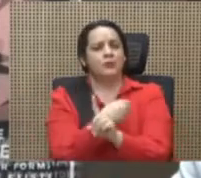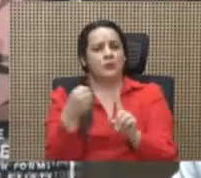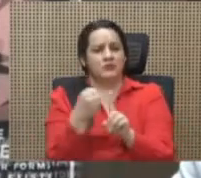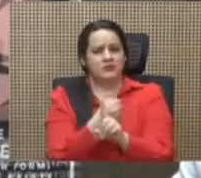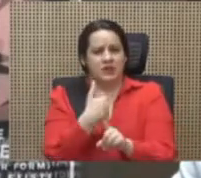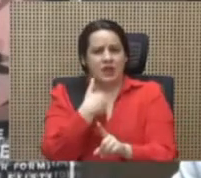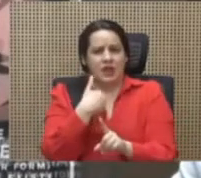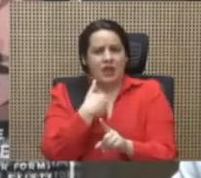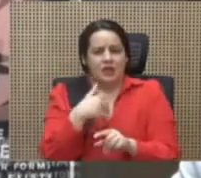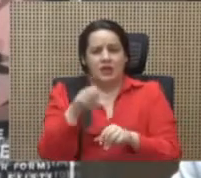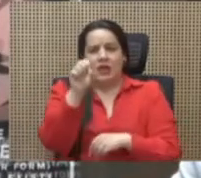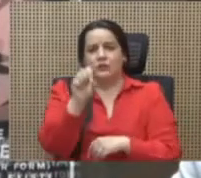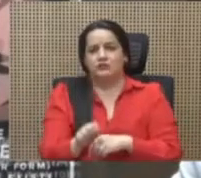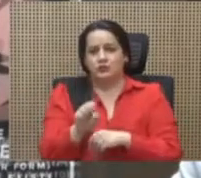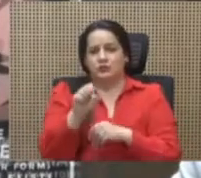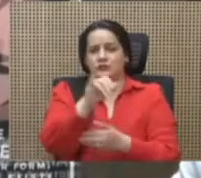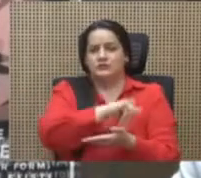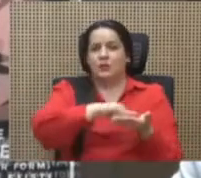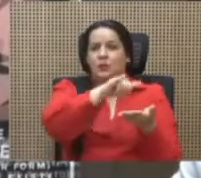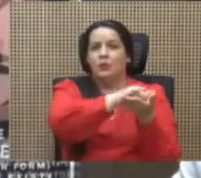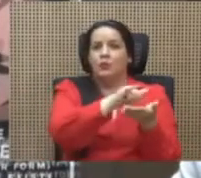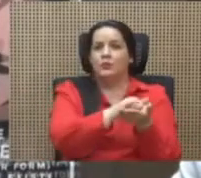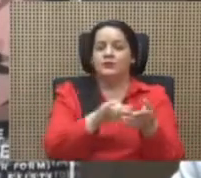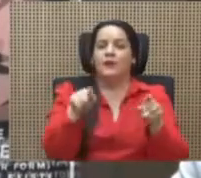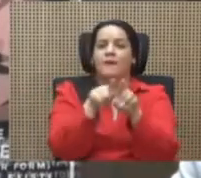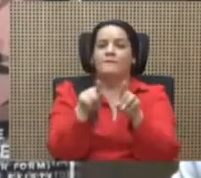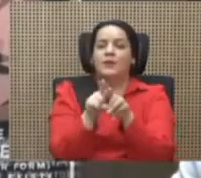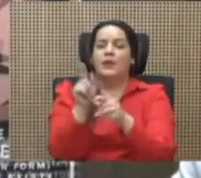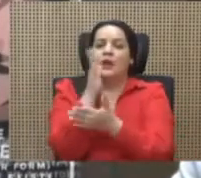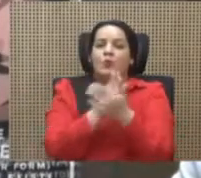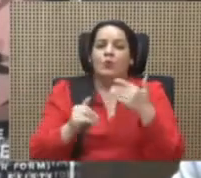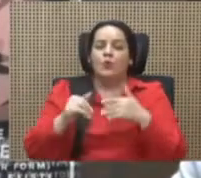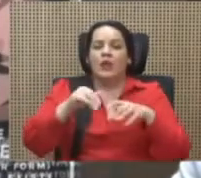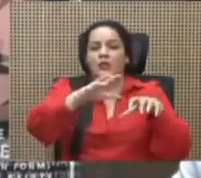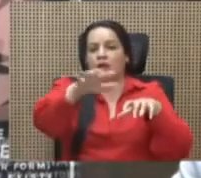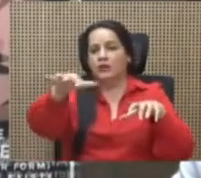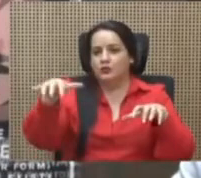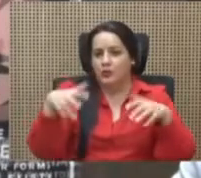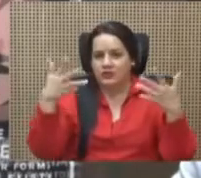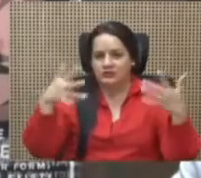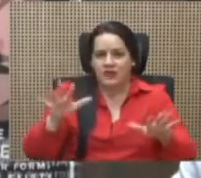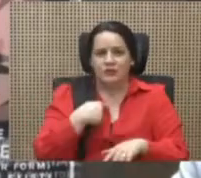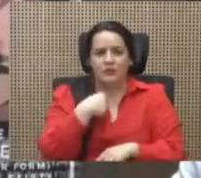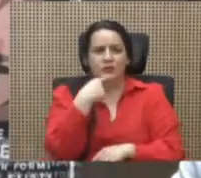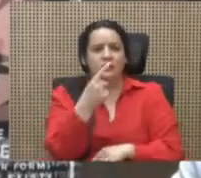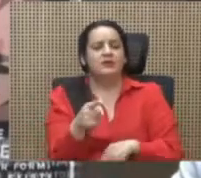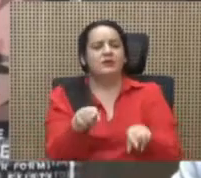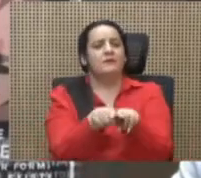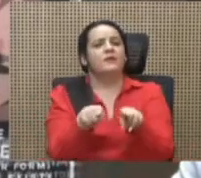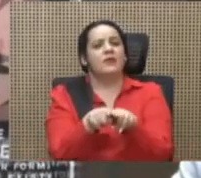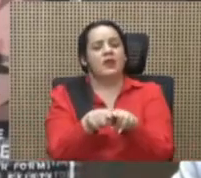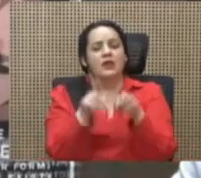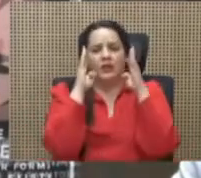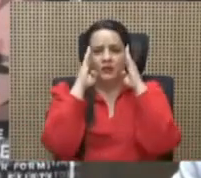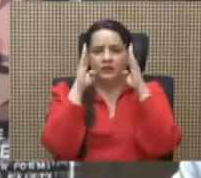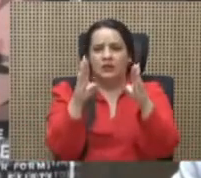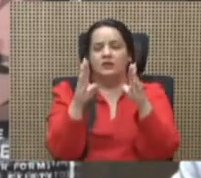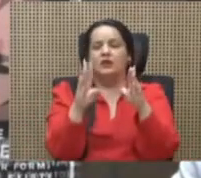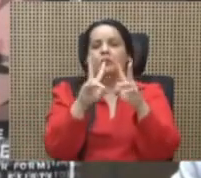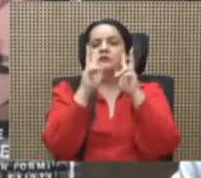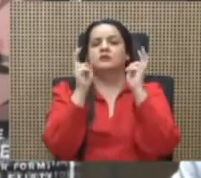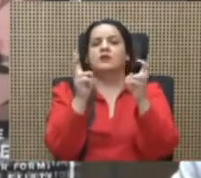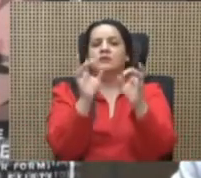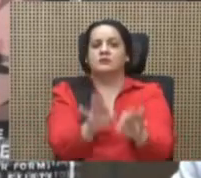la zona sur de San José y también algunas de las zonas que acabo de mencionar que se ocupe de los temas trascendentales que ocupan